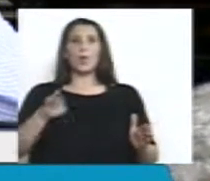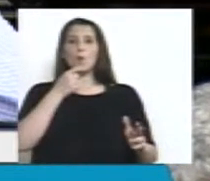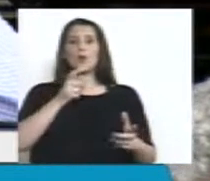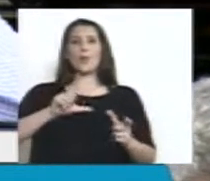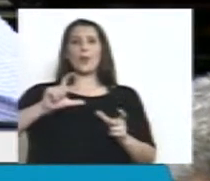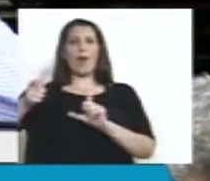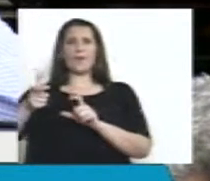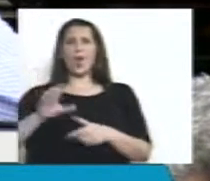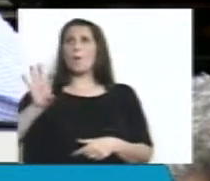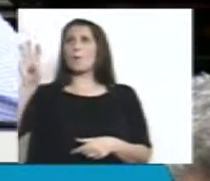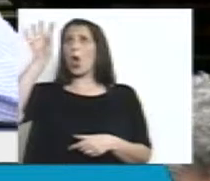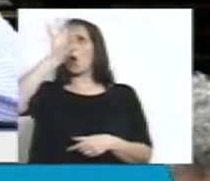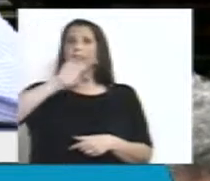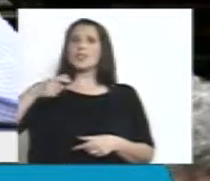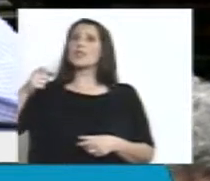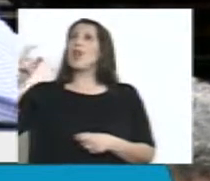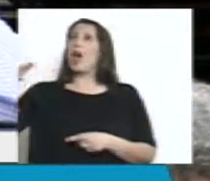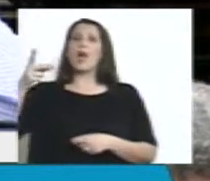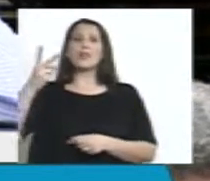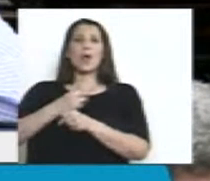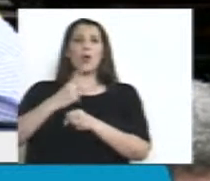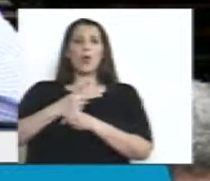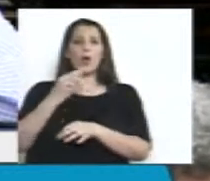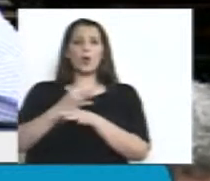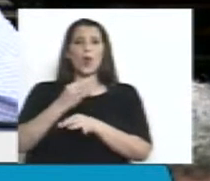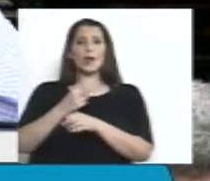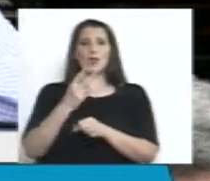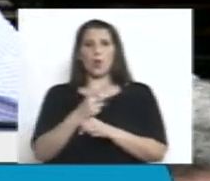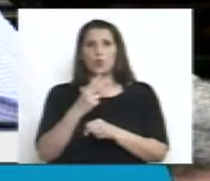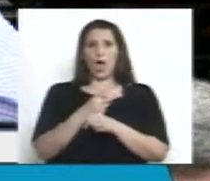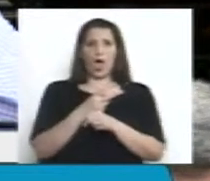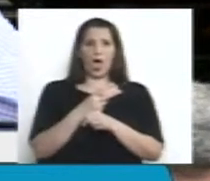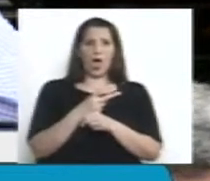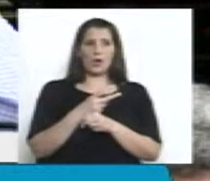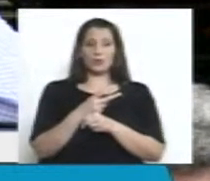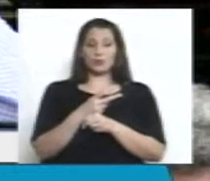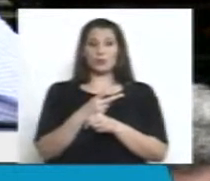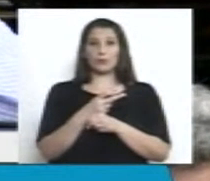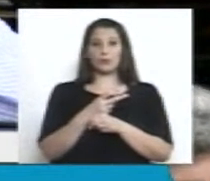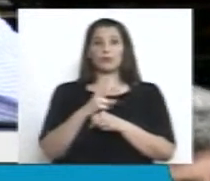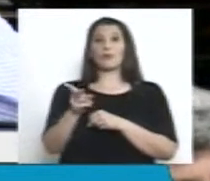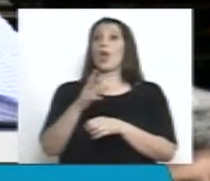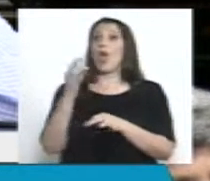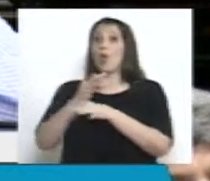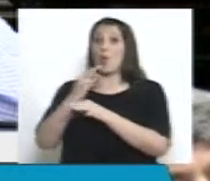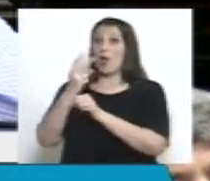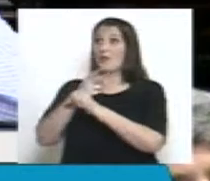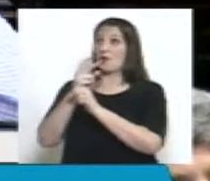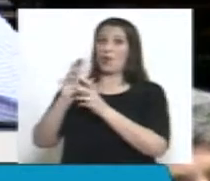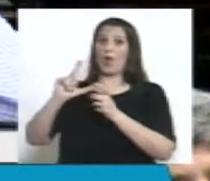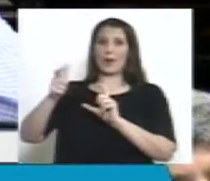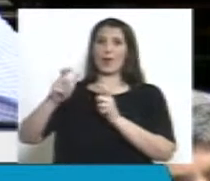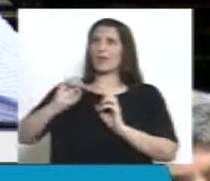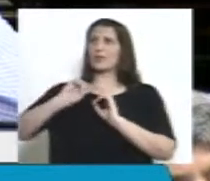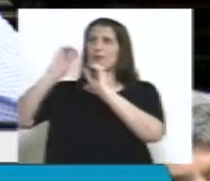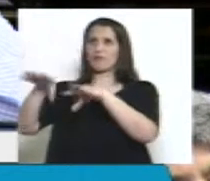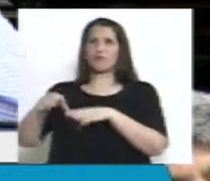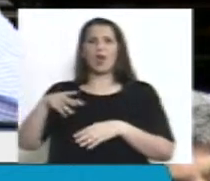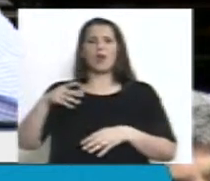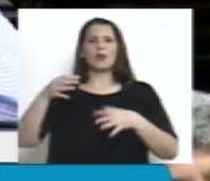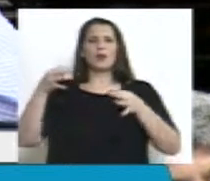a las provincias los colegios secundarios. En aquella transferencia de colegios se les transfirió una suma fija